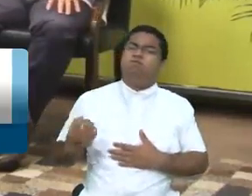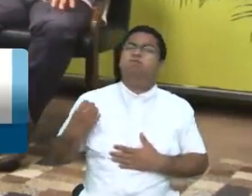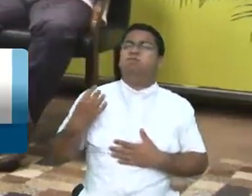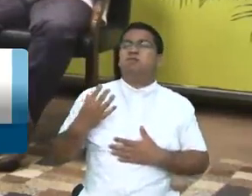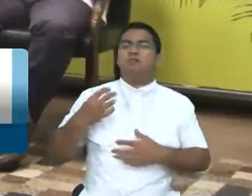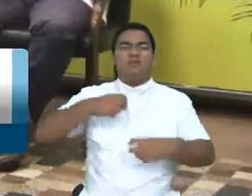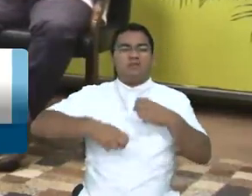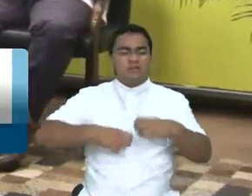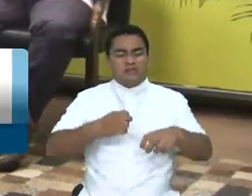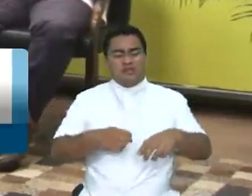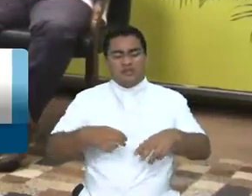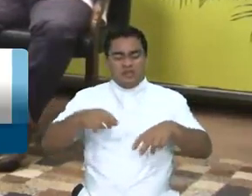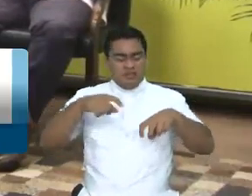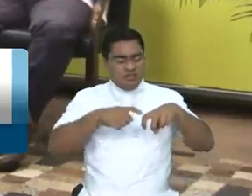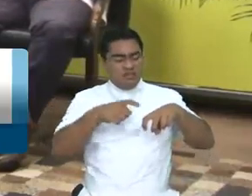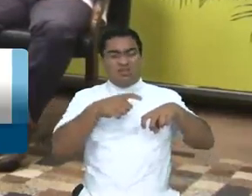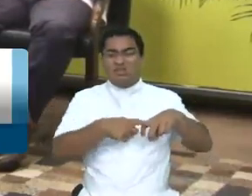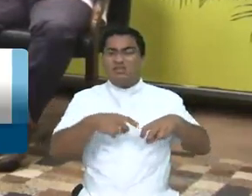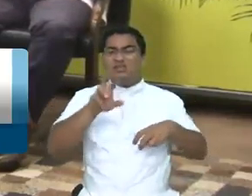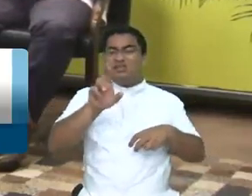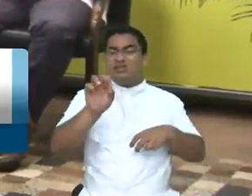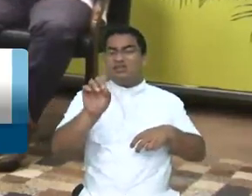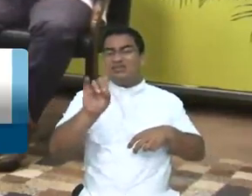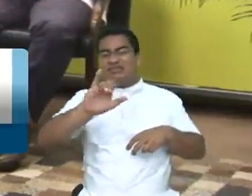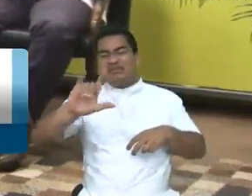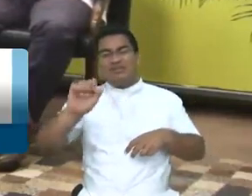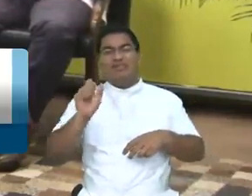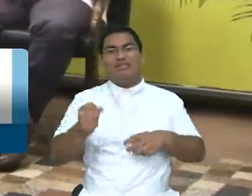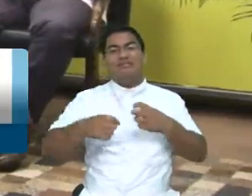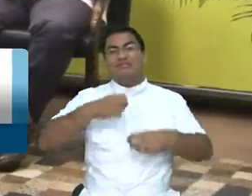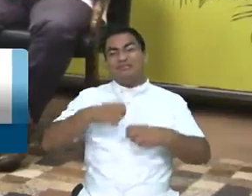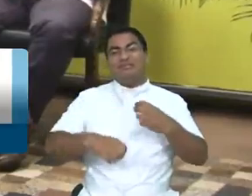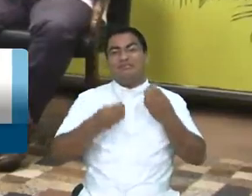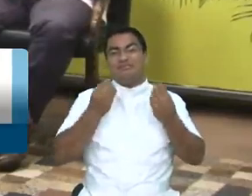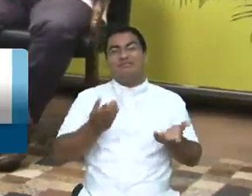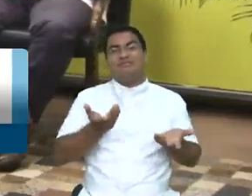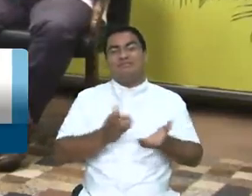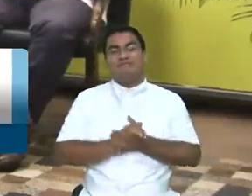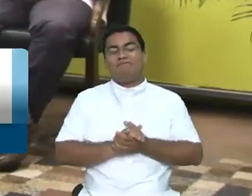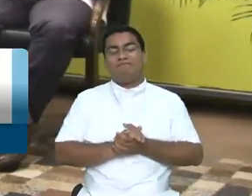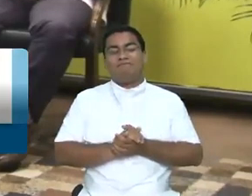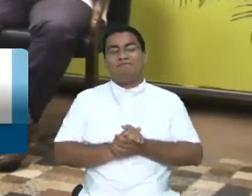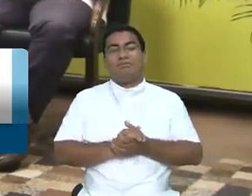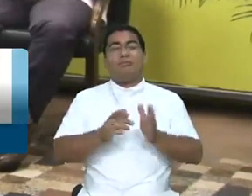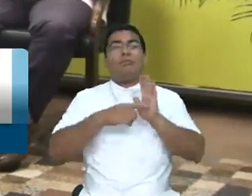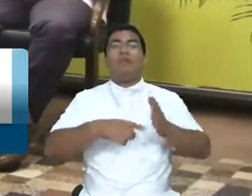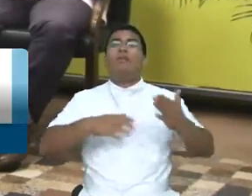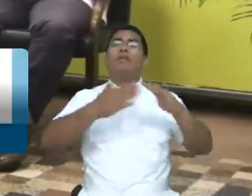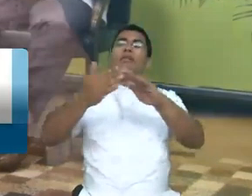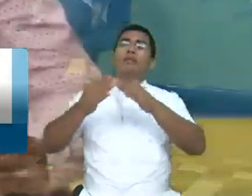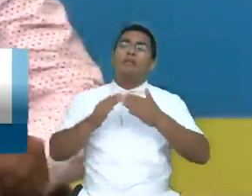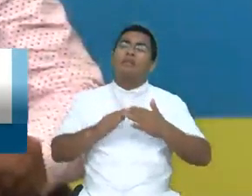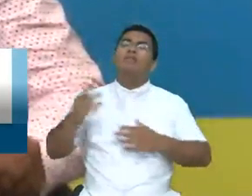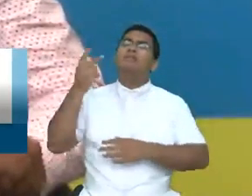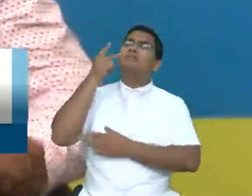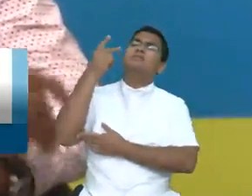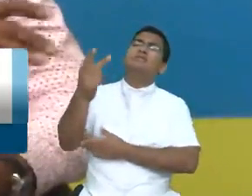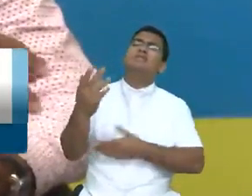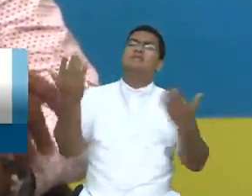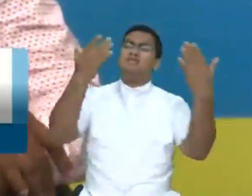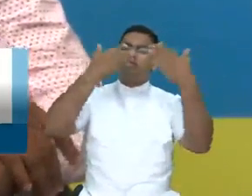las rodillas, en la columna. Eso es un fenómeno muy muy frecuente aquí en Nicaragua. Yo he visto, por ejemplo, en los barrios de noche, en las colonias,